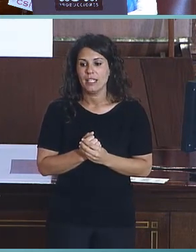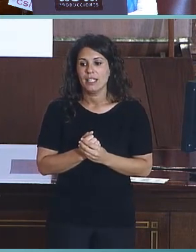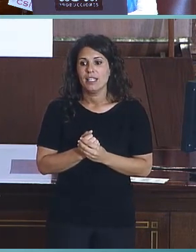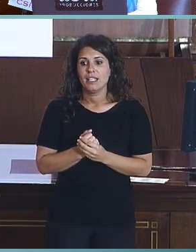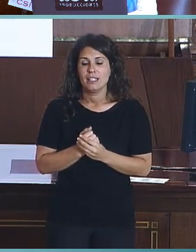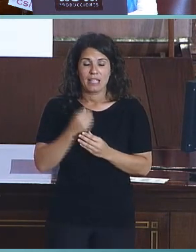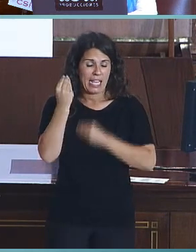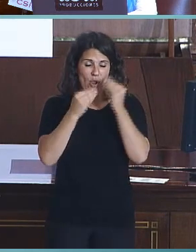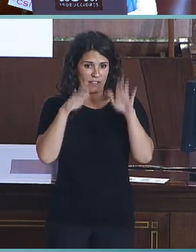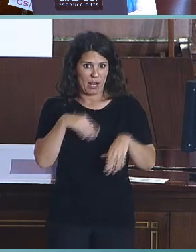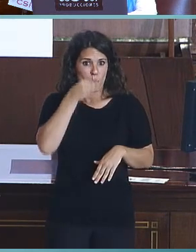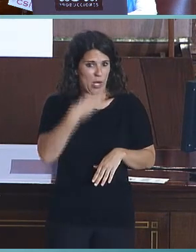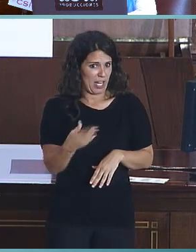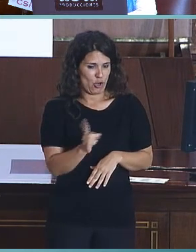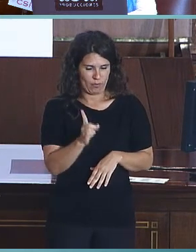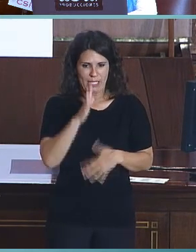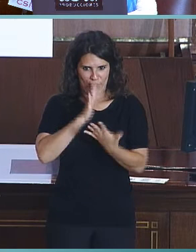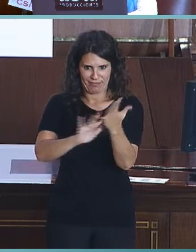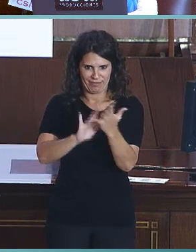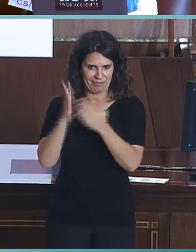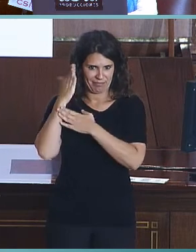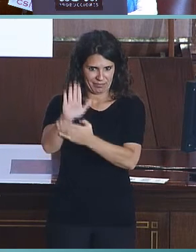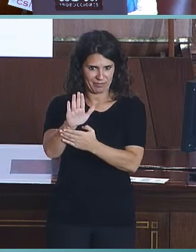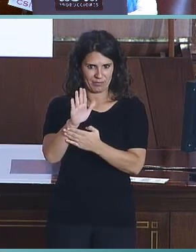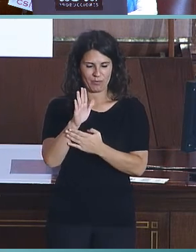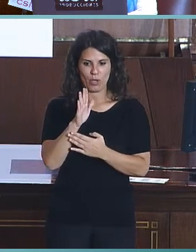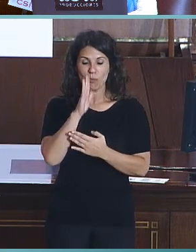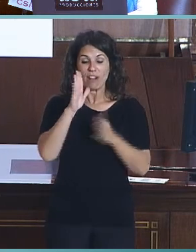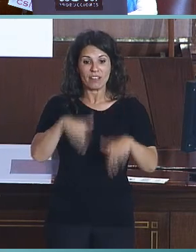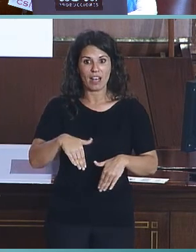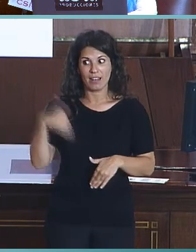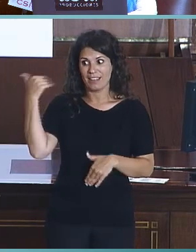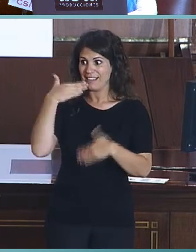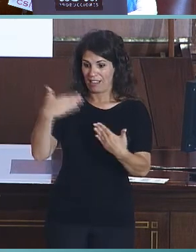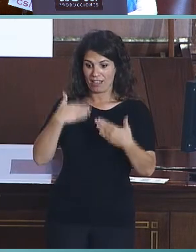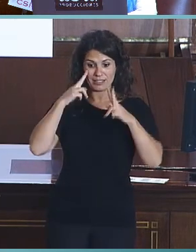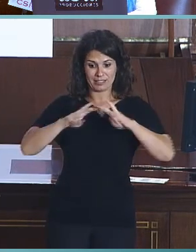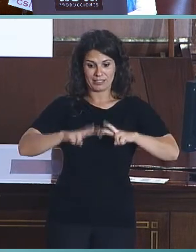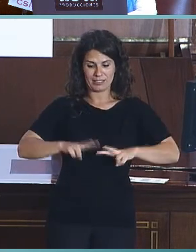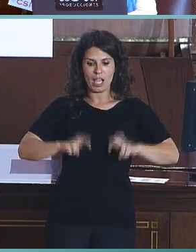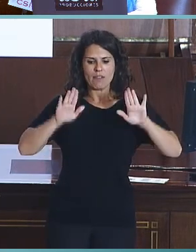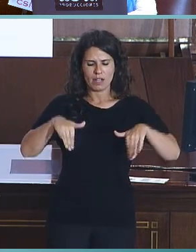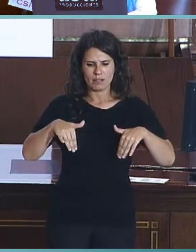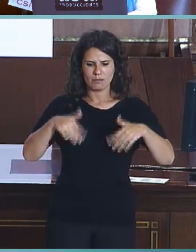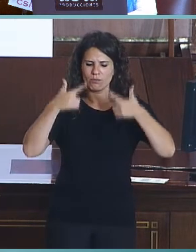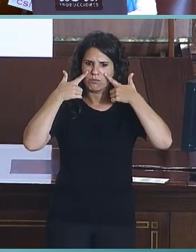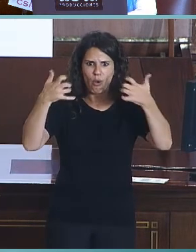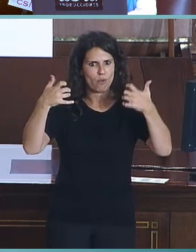por lo que vais a ver enseguida, porque nos ha permitido percibir un enorme contraste en las